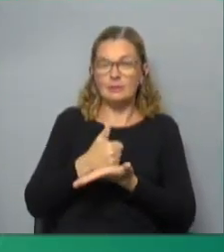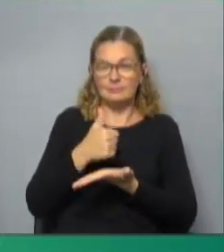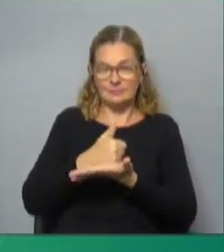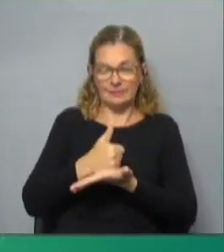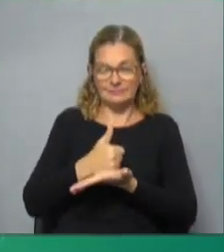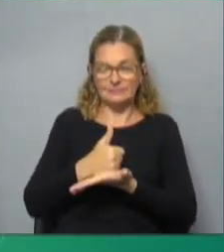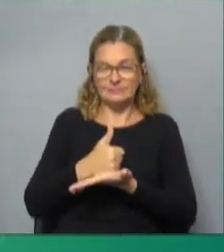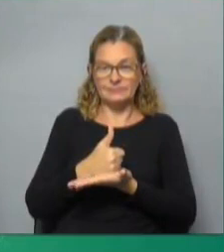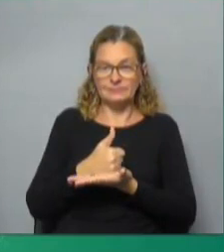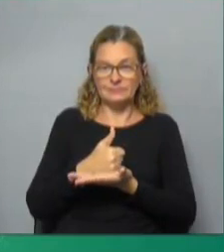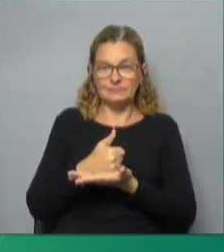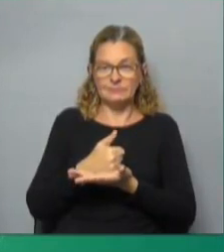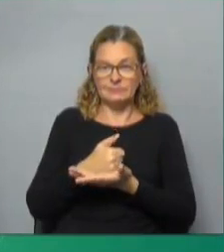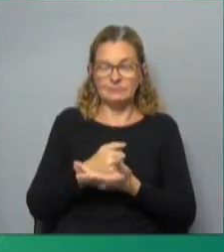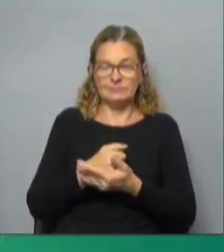ahí